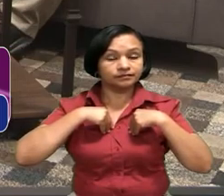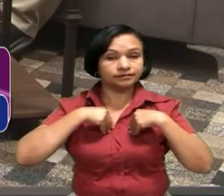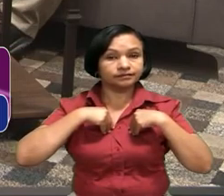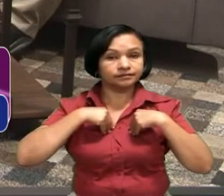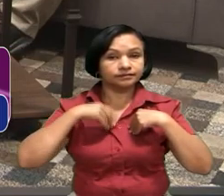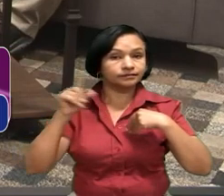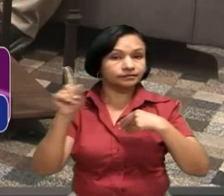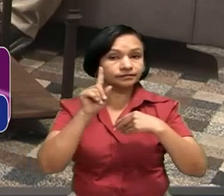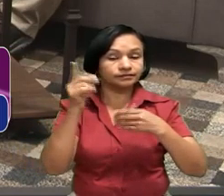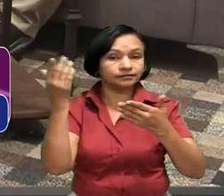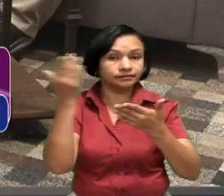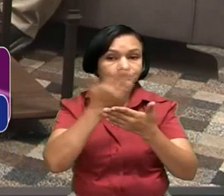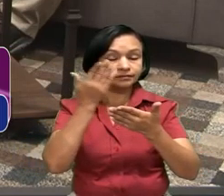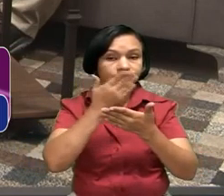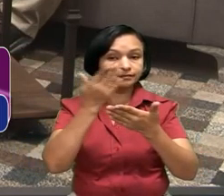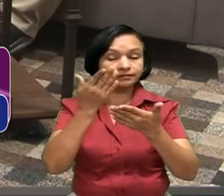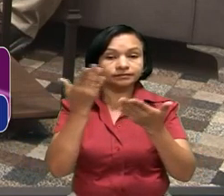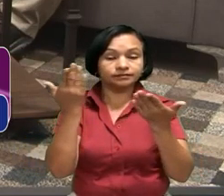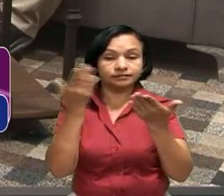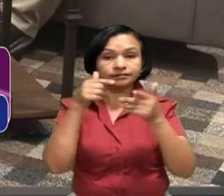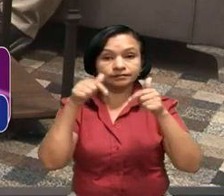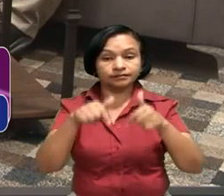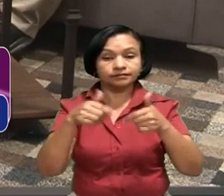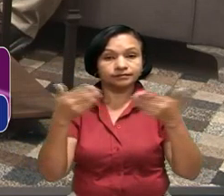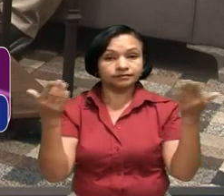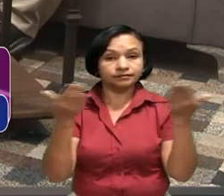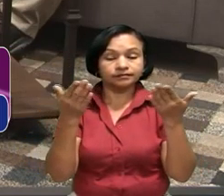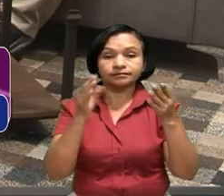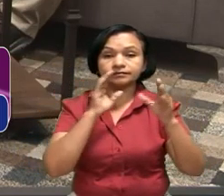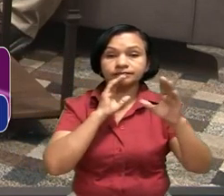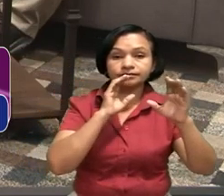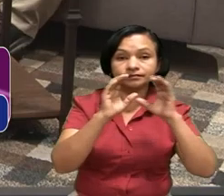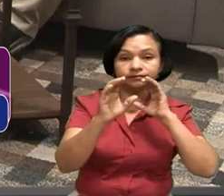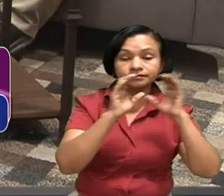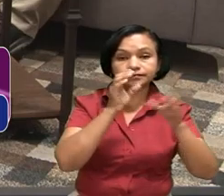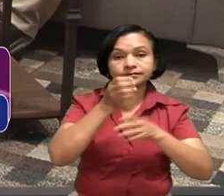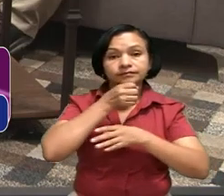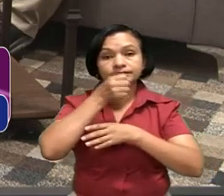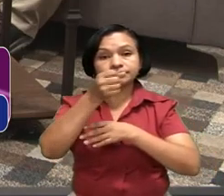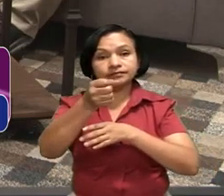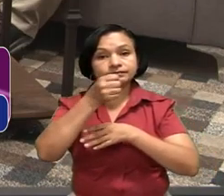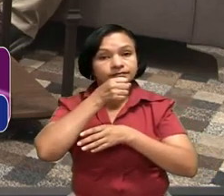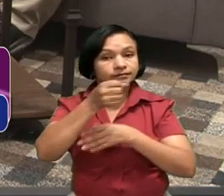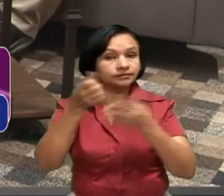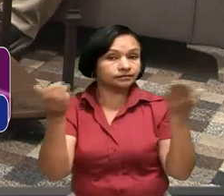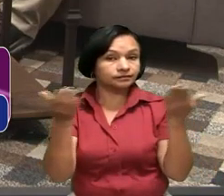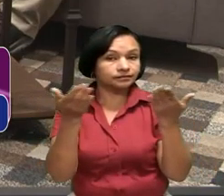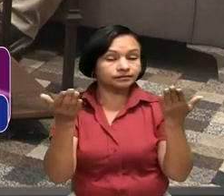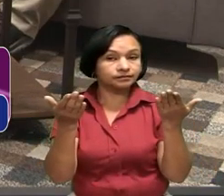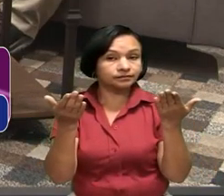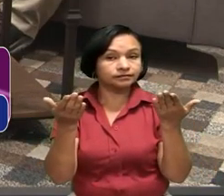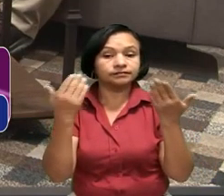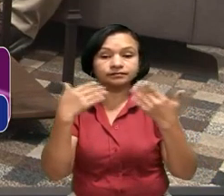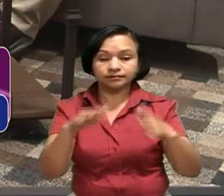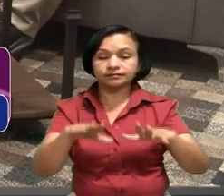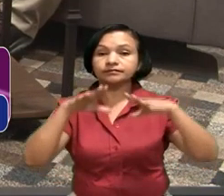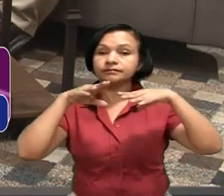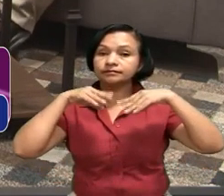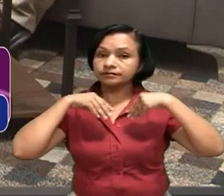de los estudios en estricta carrera de comunicación de periodismo de filología sino también pues aceptando